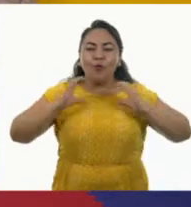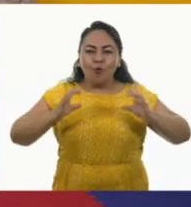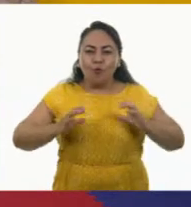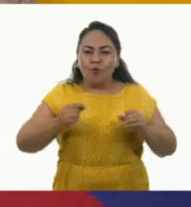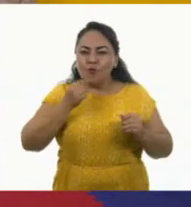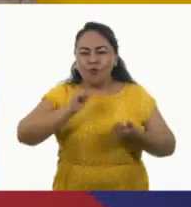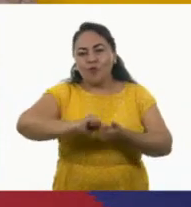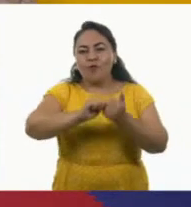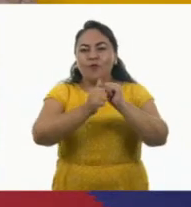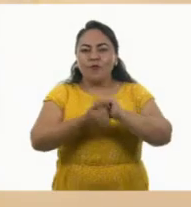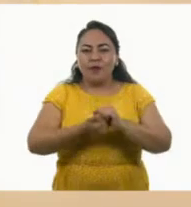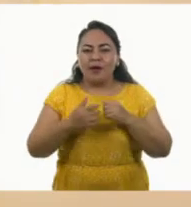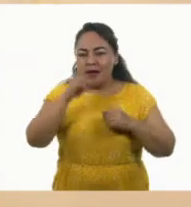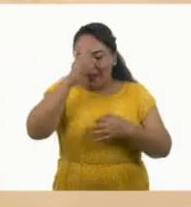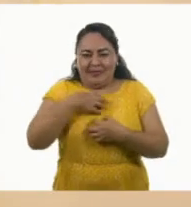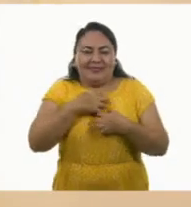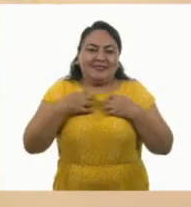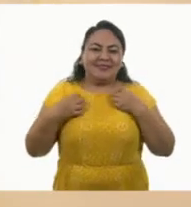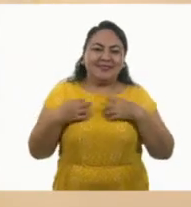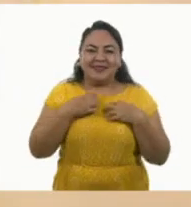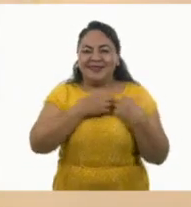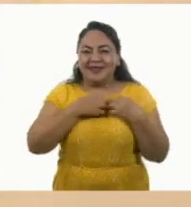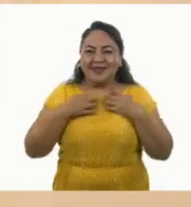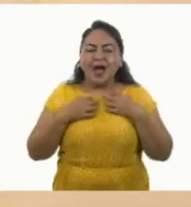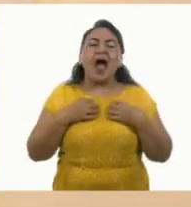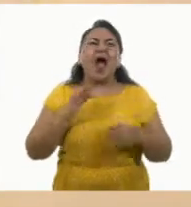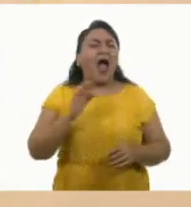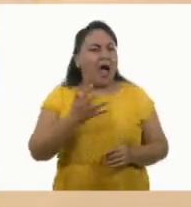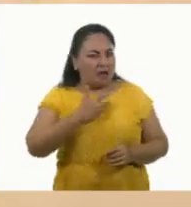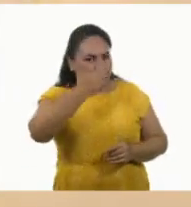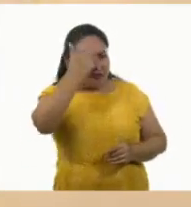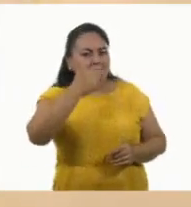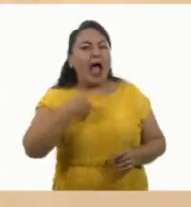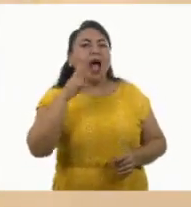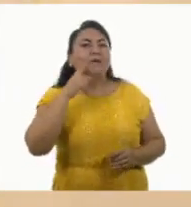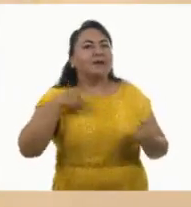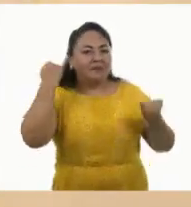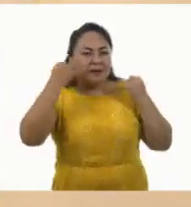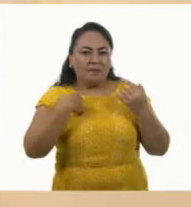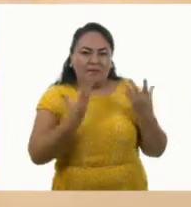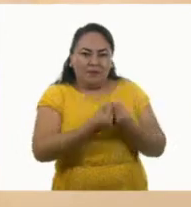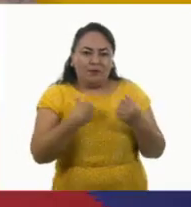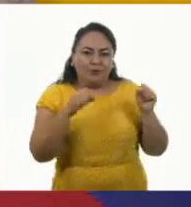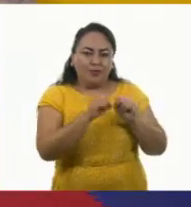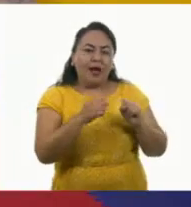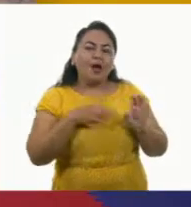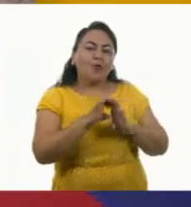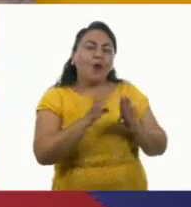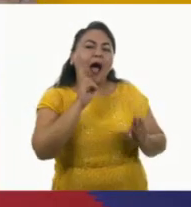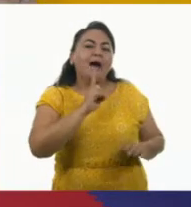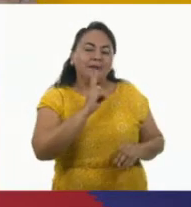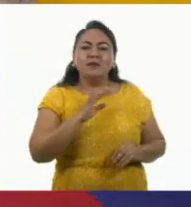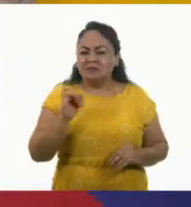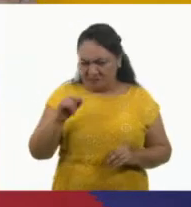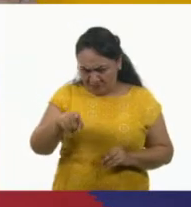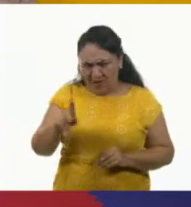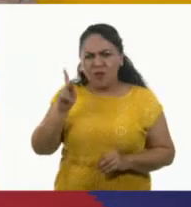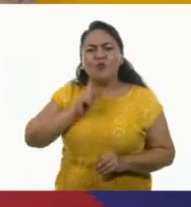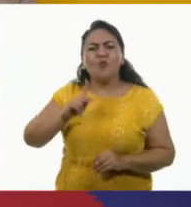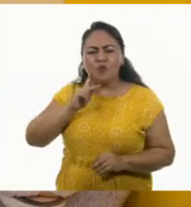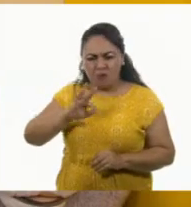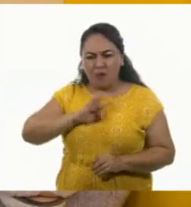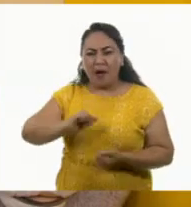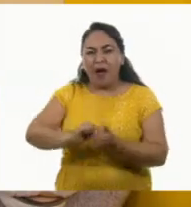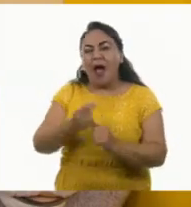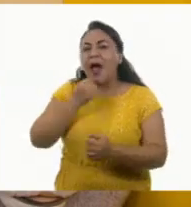lo llenan de cosquillas. Tienes razón. Voy a intentar hacer este tipo de canciones con mis sobrinos pequeños. Inténtalo, verás que les